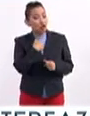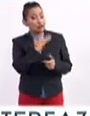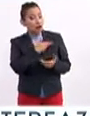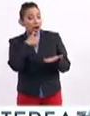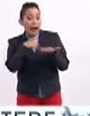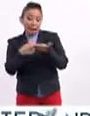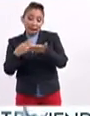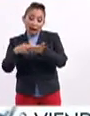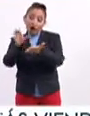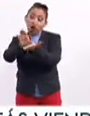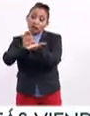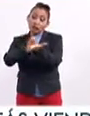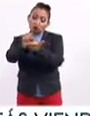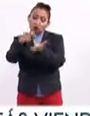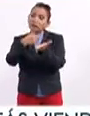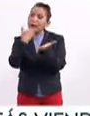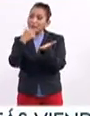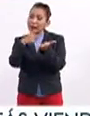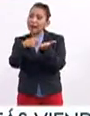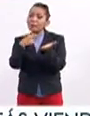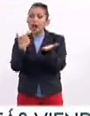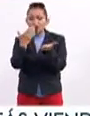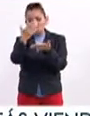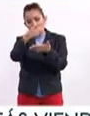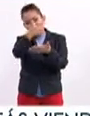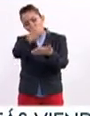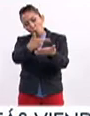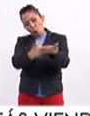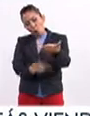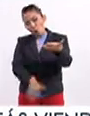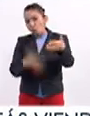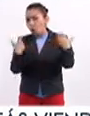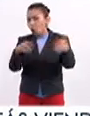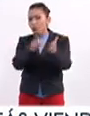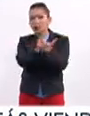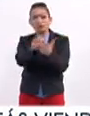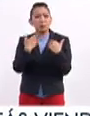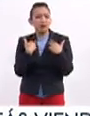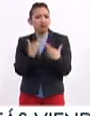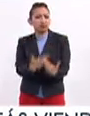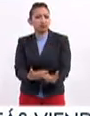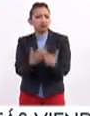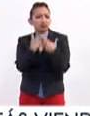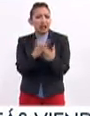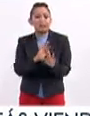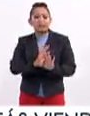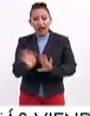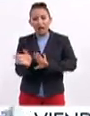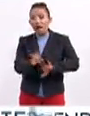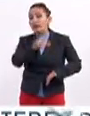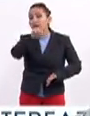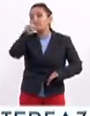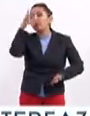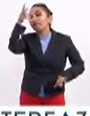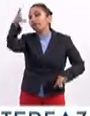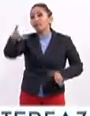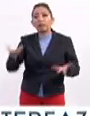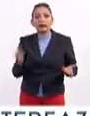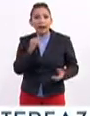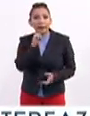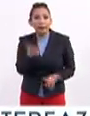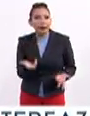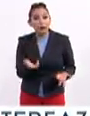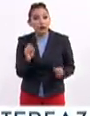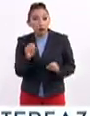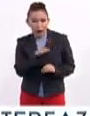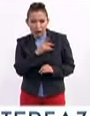carta que se llama Constitución y ahí tengo un catálogo muy generoso de derechos humanos. ¿Ya se cumplirá? No.